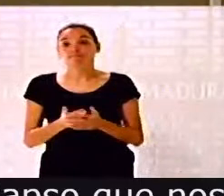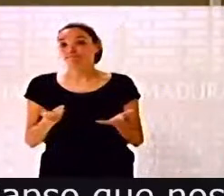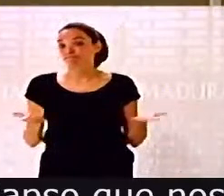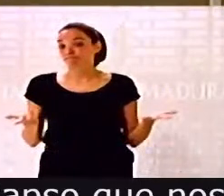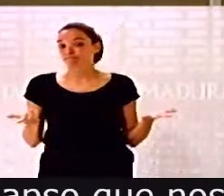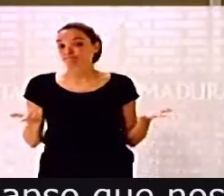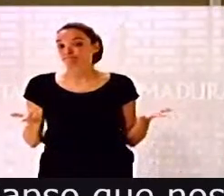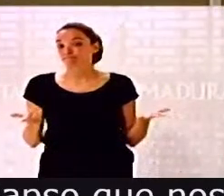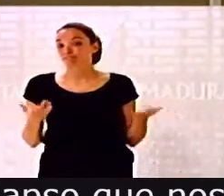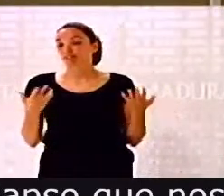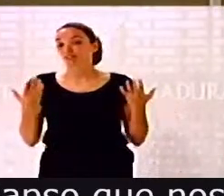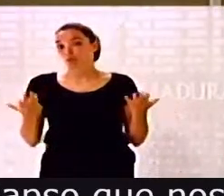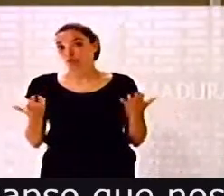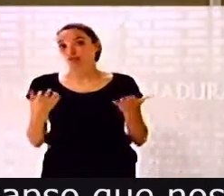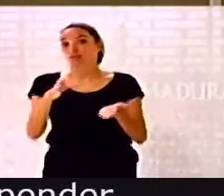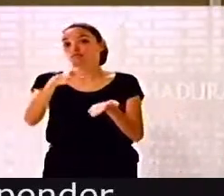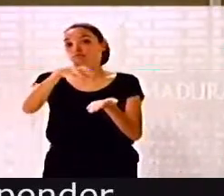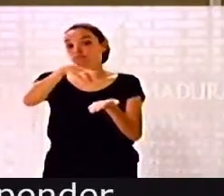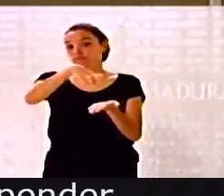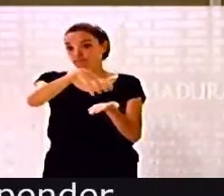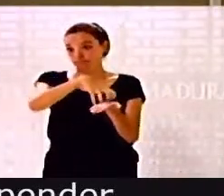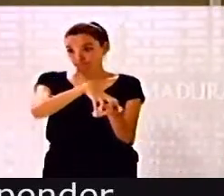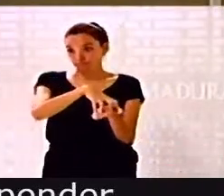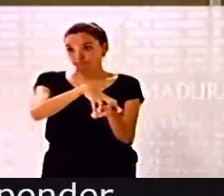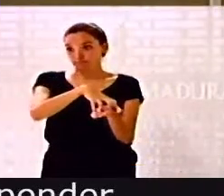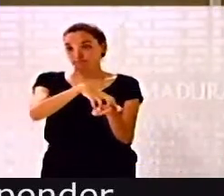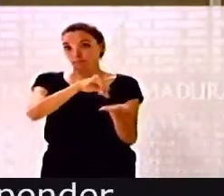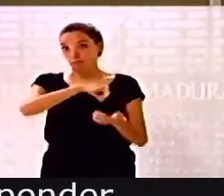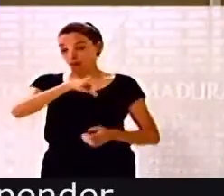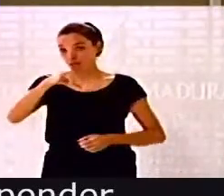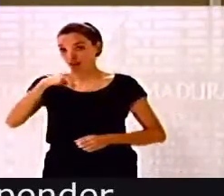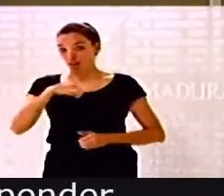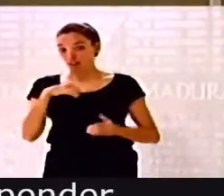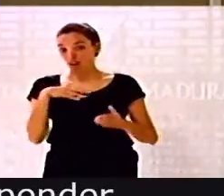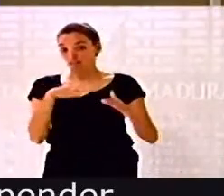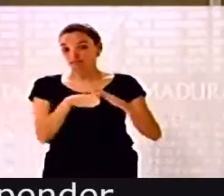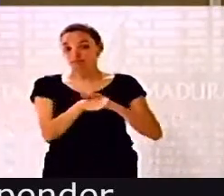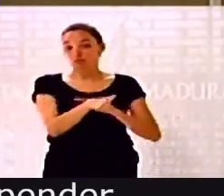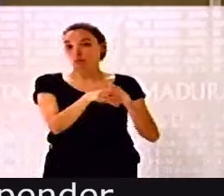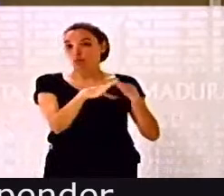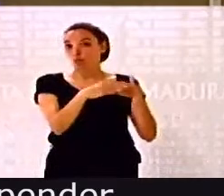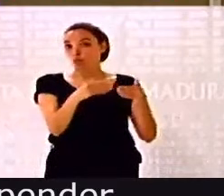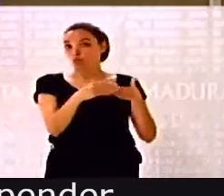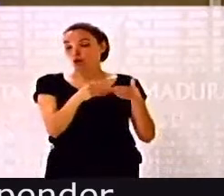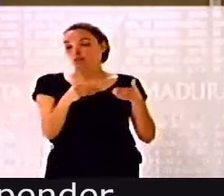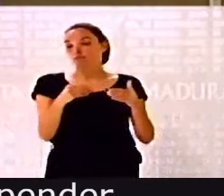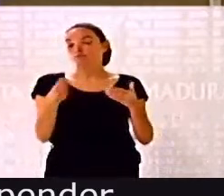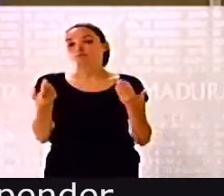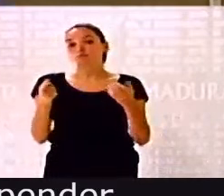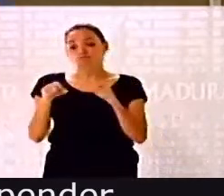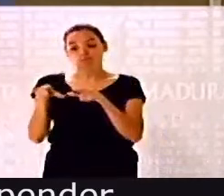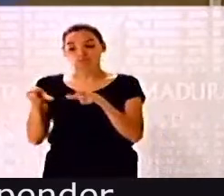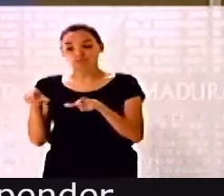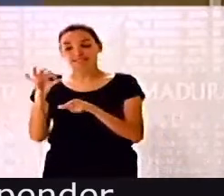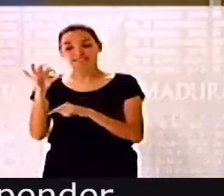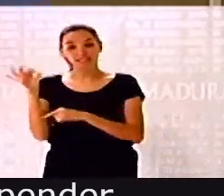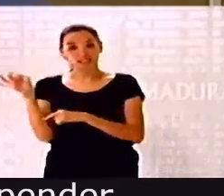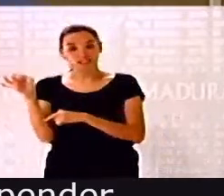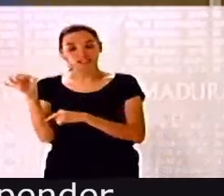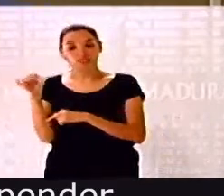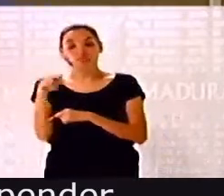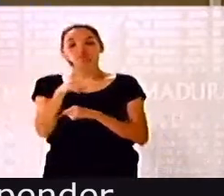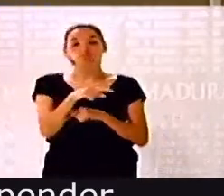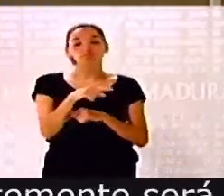Y la utilización de las clínicas privadas, pues evidentemente por parte del Servicio Extremeño de Salud, será en forma